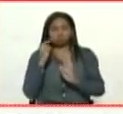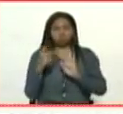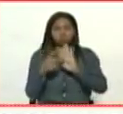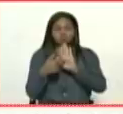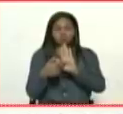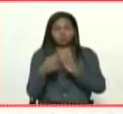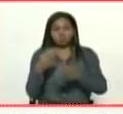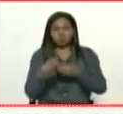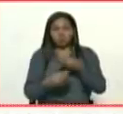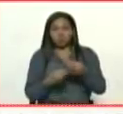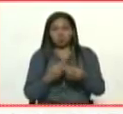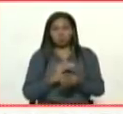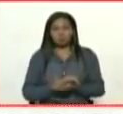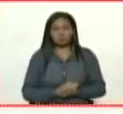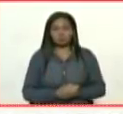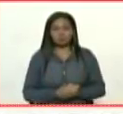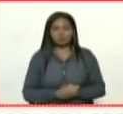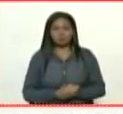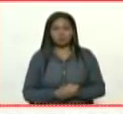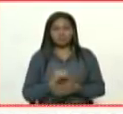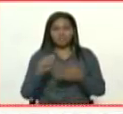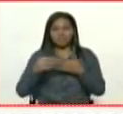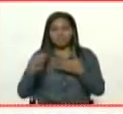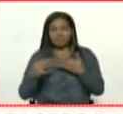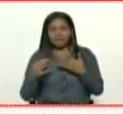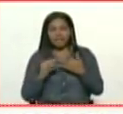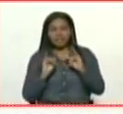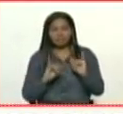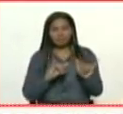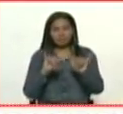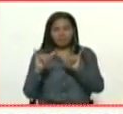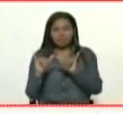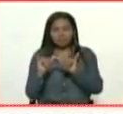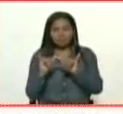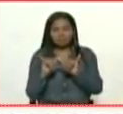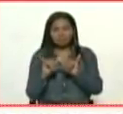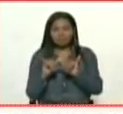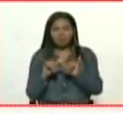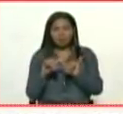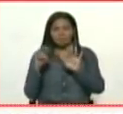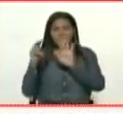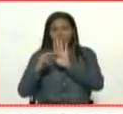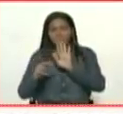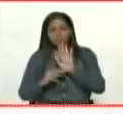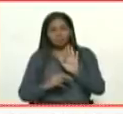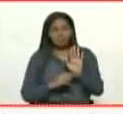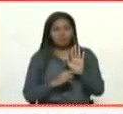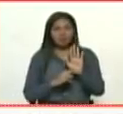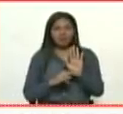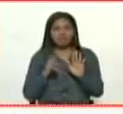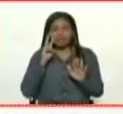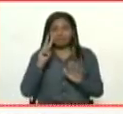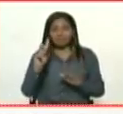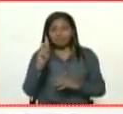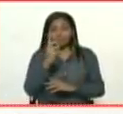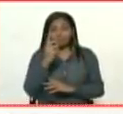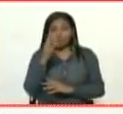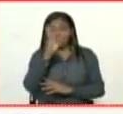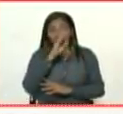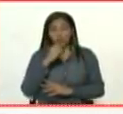precisión. El detalle metodológico, los formularios, bueno, los bancos que yo